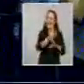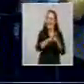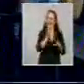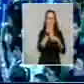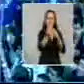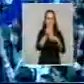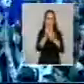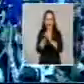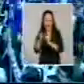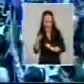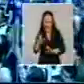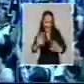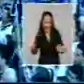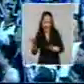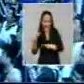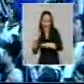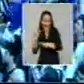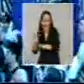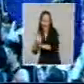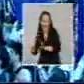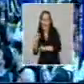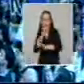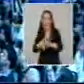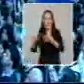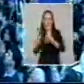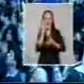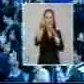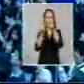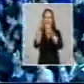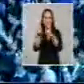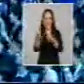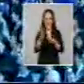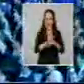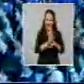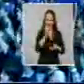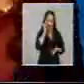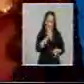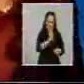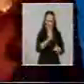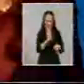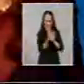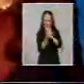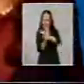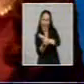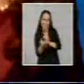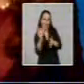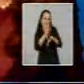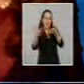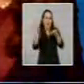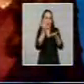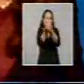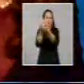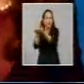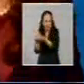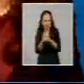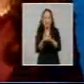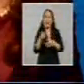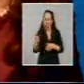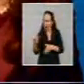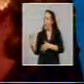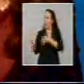a que ese traspasamiento generacional, a que ese cambio dirigencial se haga